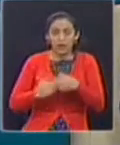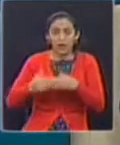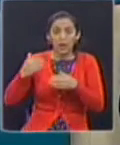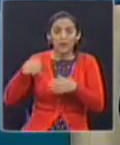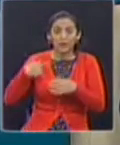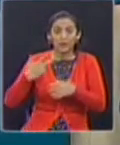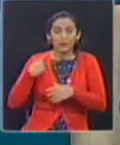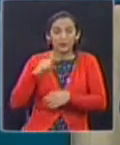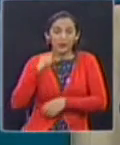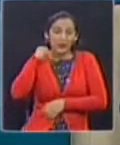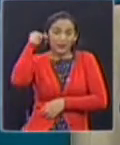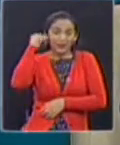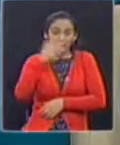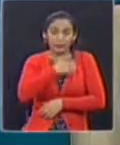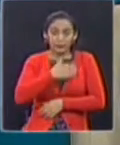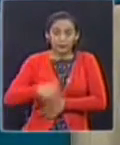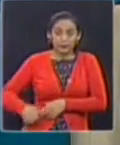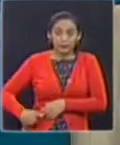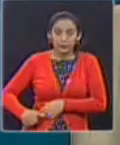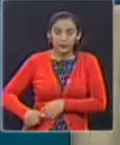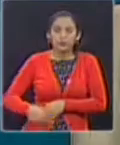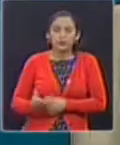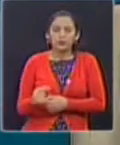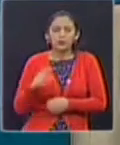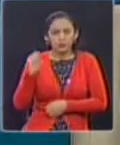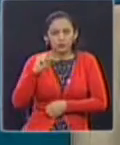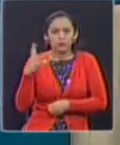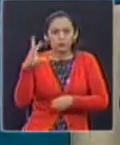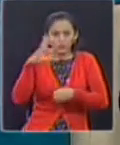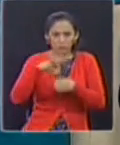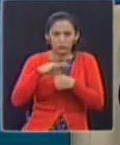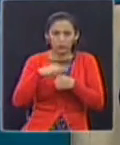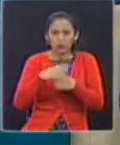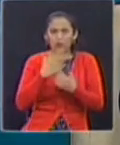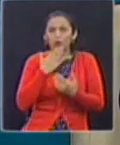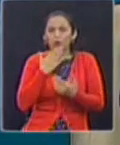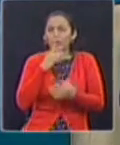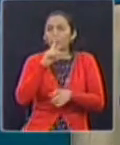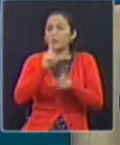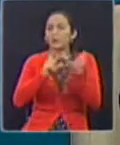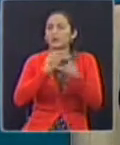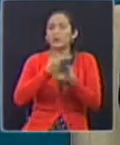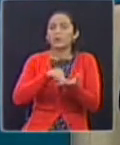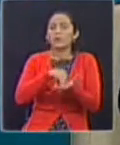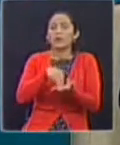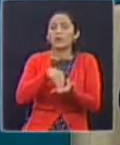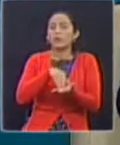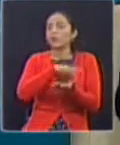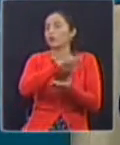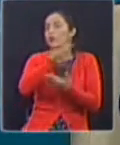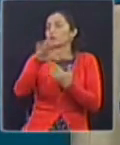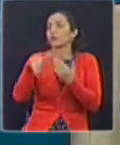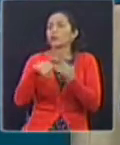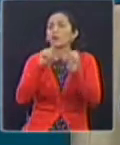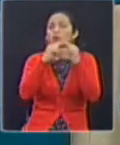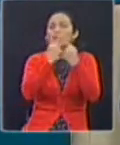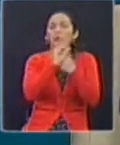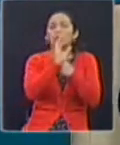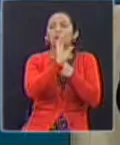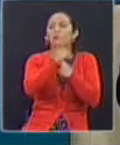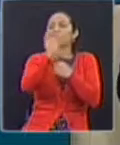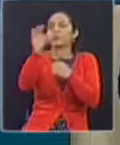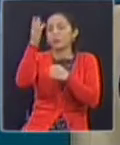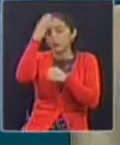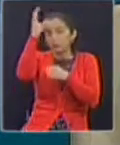ejemplo, fueron más democráticas, es decir, participaban todos los miembros de todos los núcleos de la Casa de la